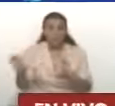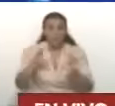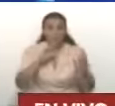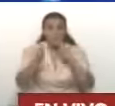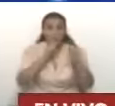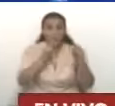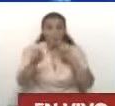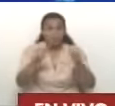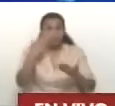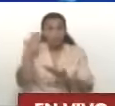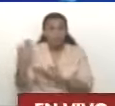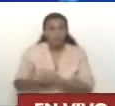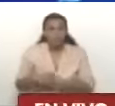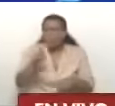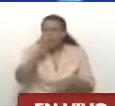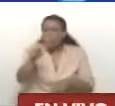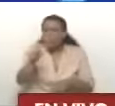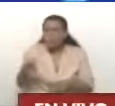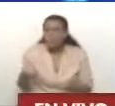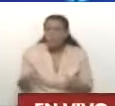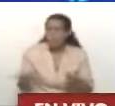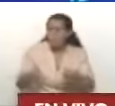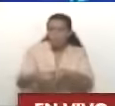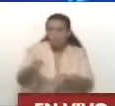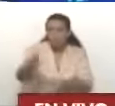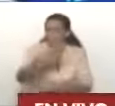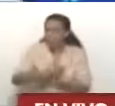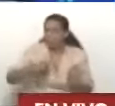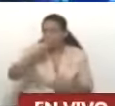Para ponerle media. No parece, ¿verdad?